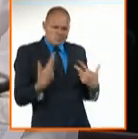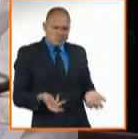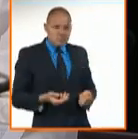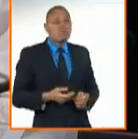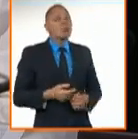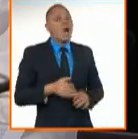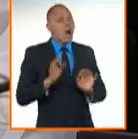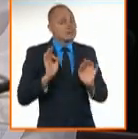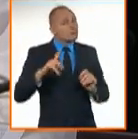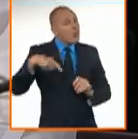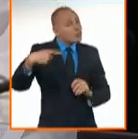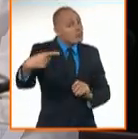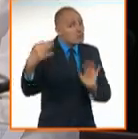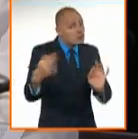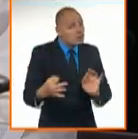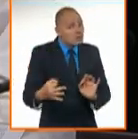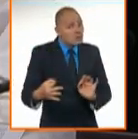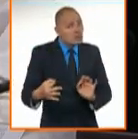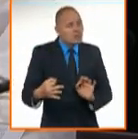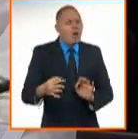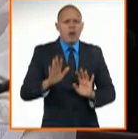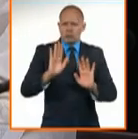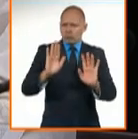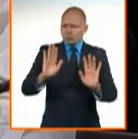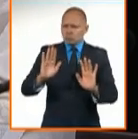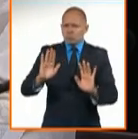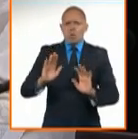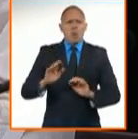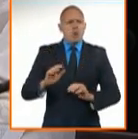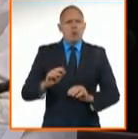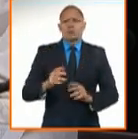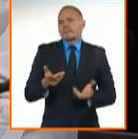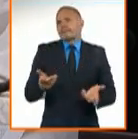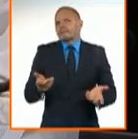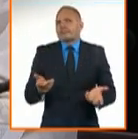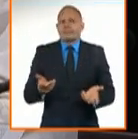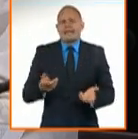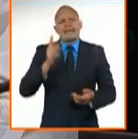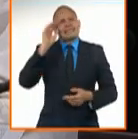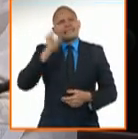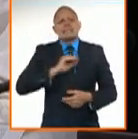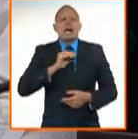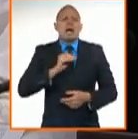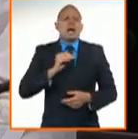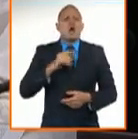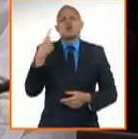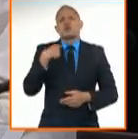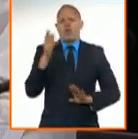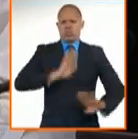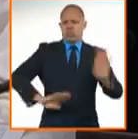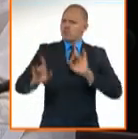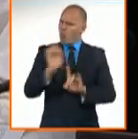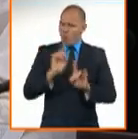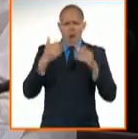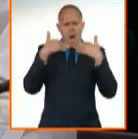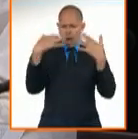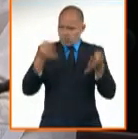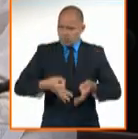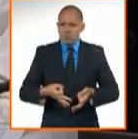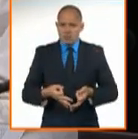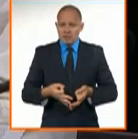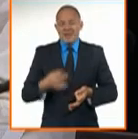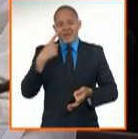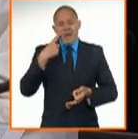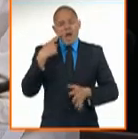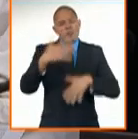que pensemos que todo está bien hay problemas objetivos nuestros que tenemos que de recursos es personal por el problema también